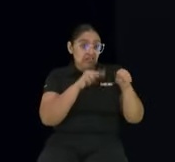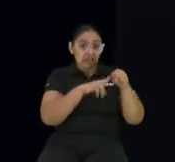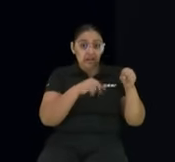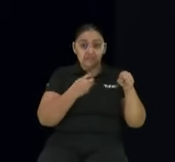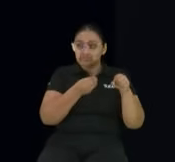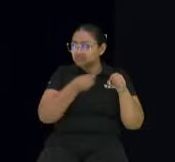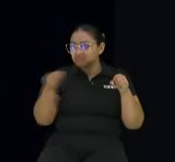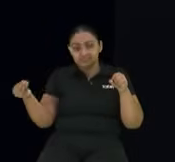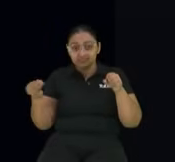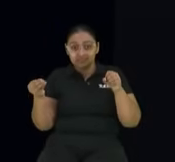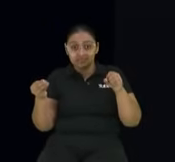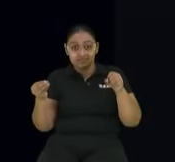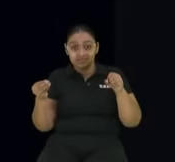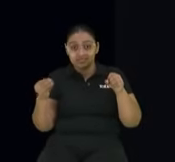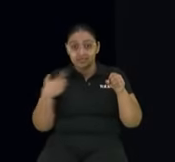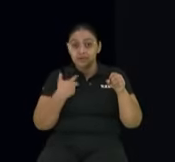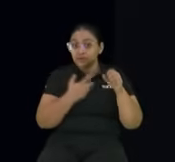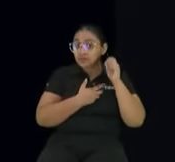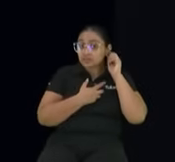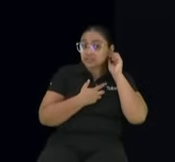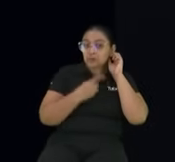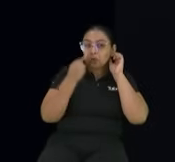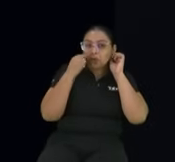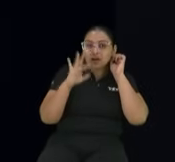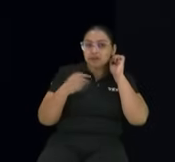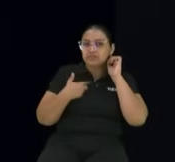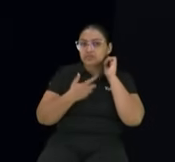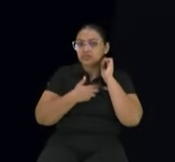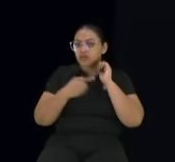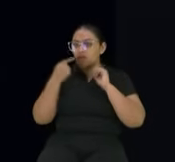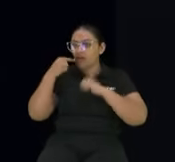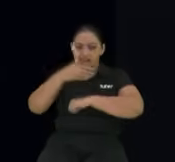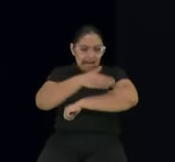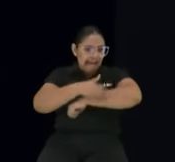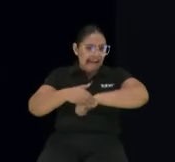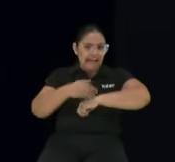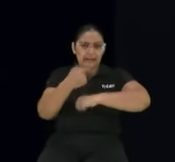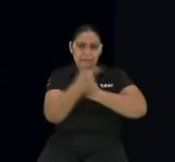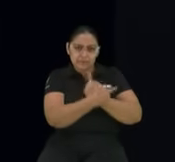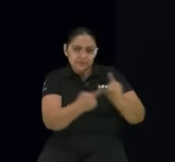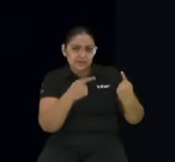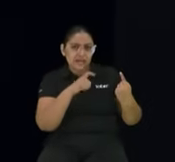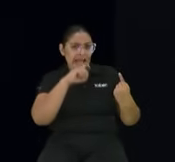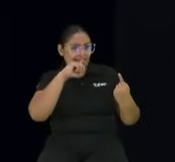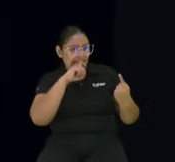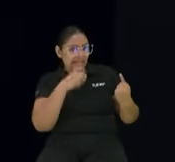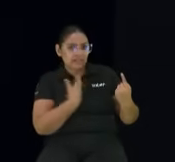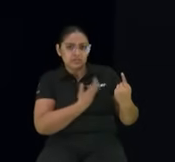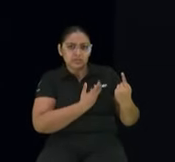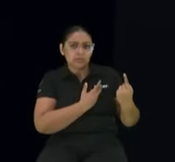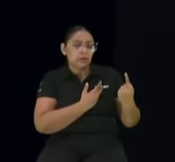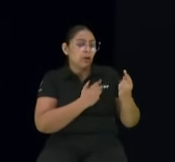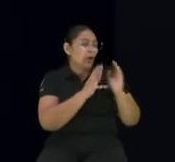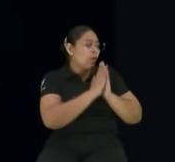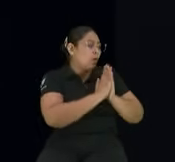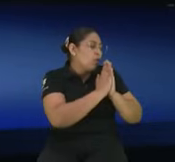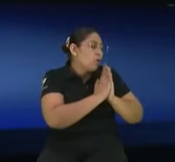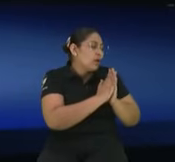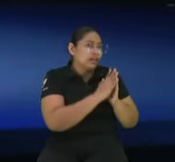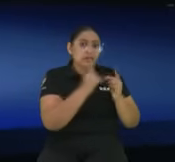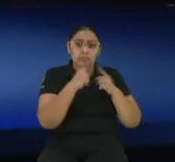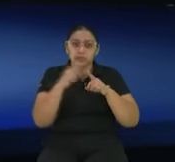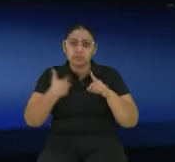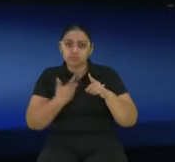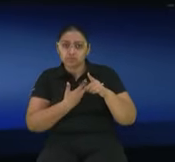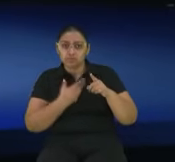indigente no se detenga a orar por él dele de comer hermano es el error de todas las iglesias de aquí estamos